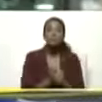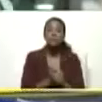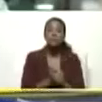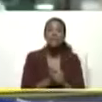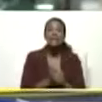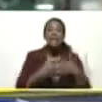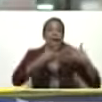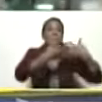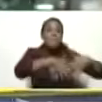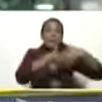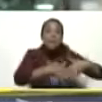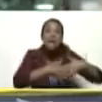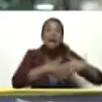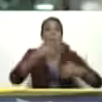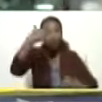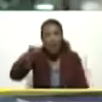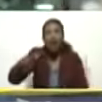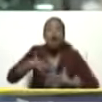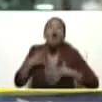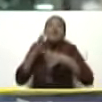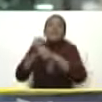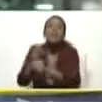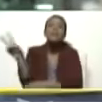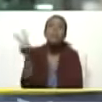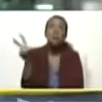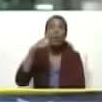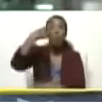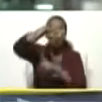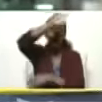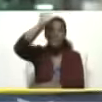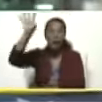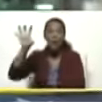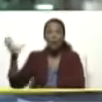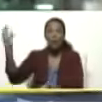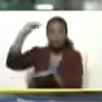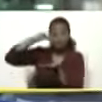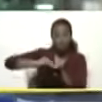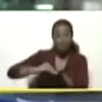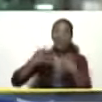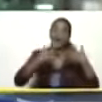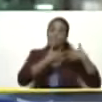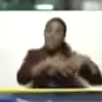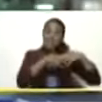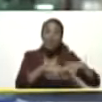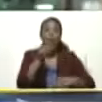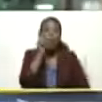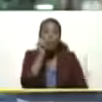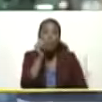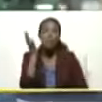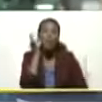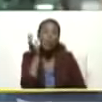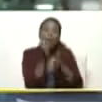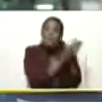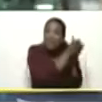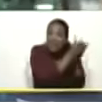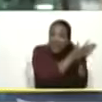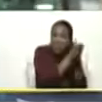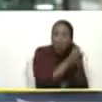de los empresarios que han creído en Venezuela, de las empresarias, de los emprendedores, de las